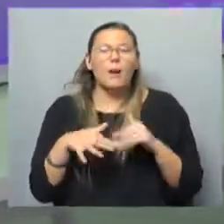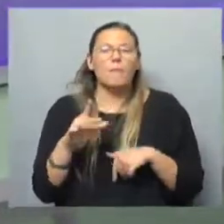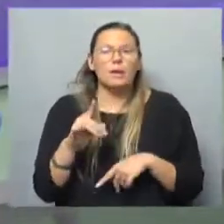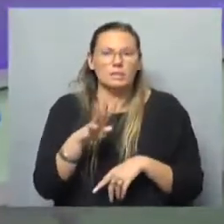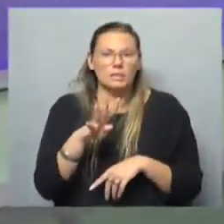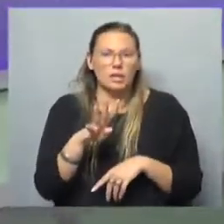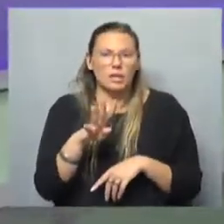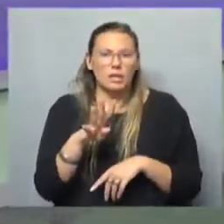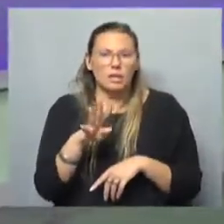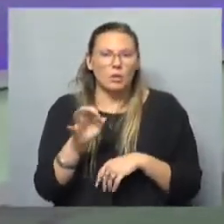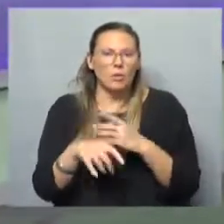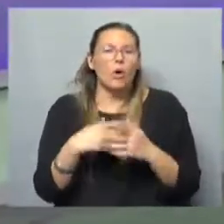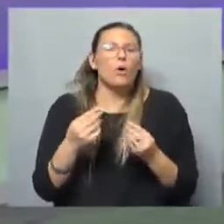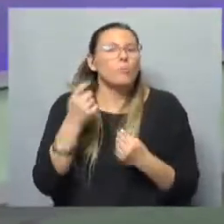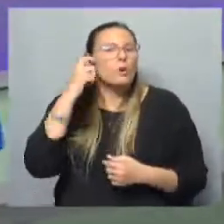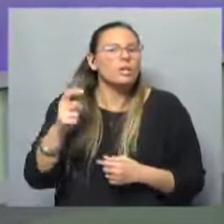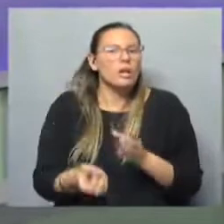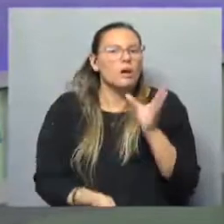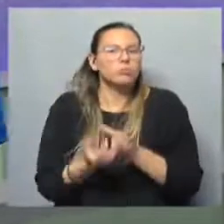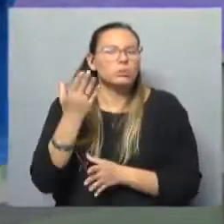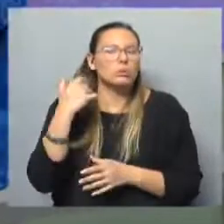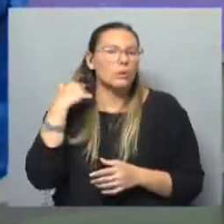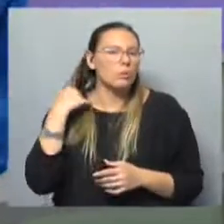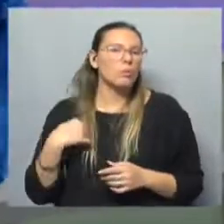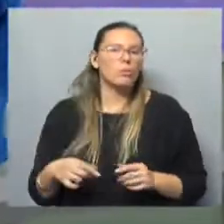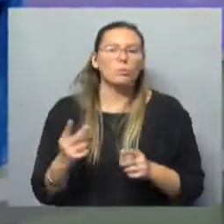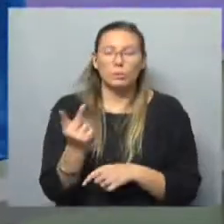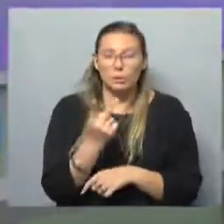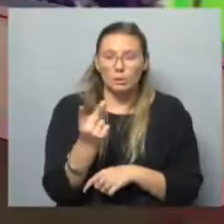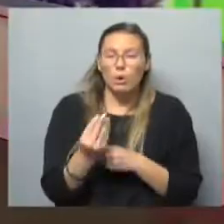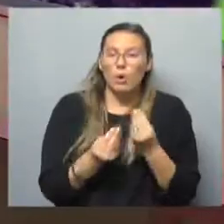40. ¿Cómo surge esta idea de hacer un dúo, ustedes dos?